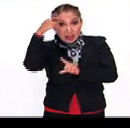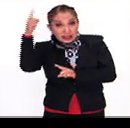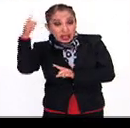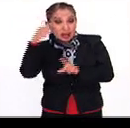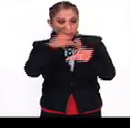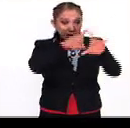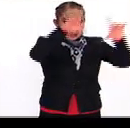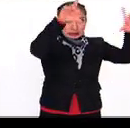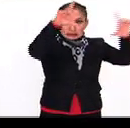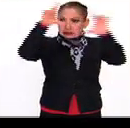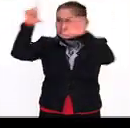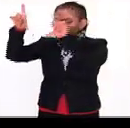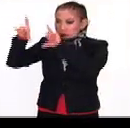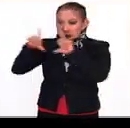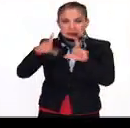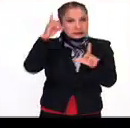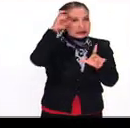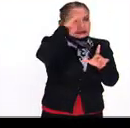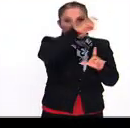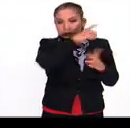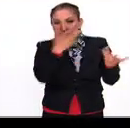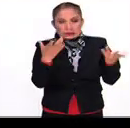poner uno al lado del otro.